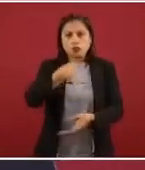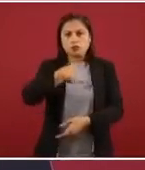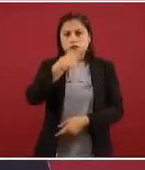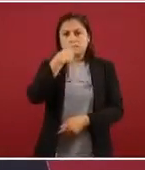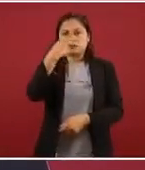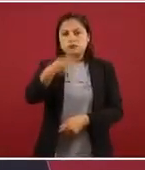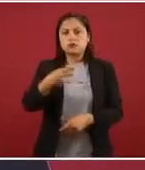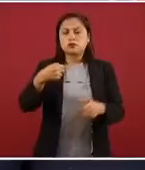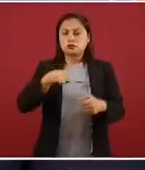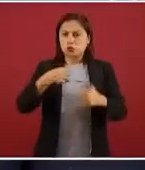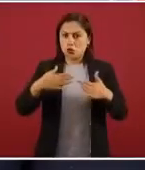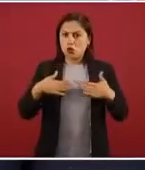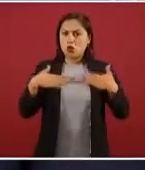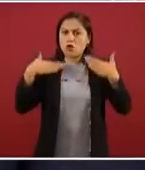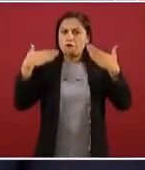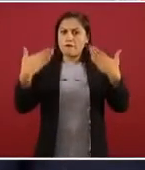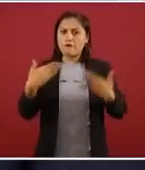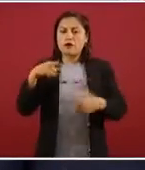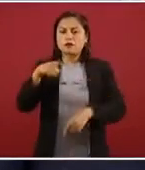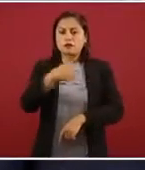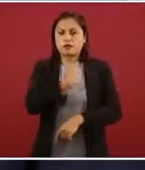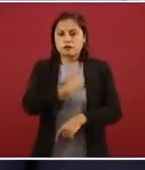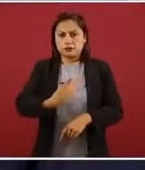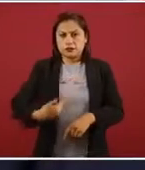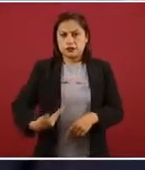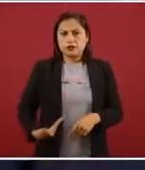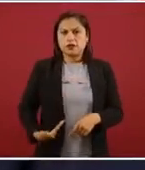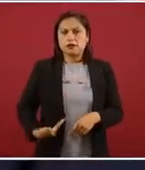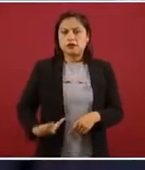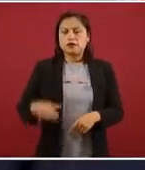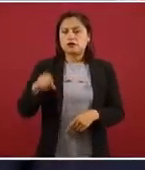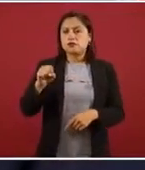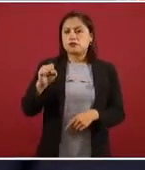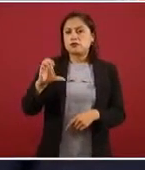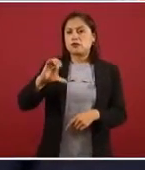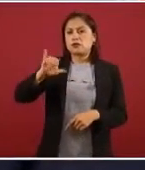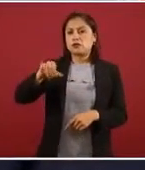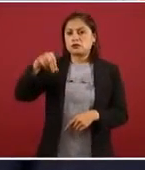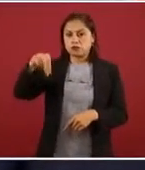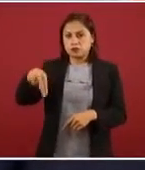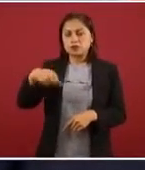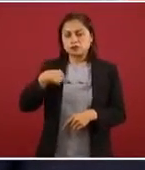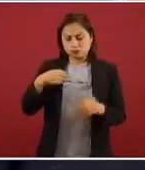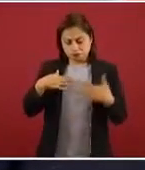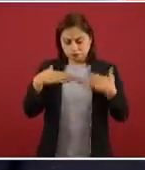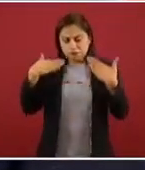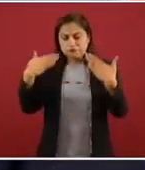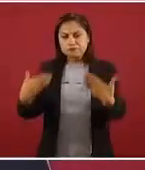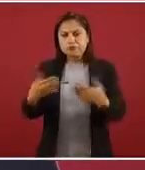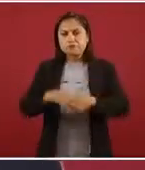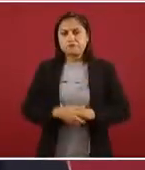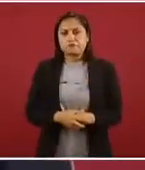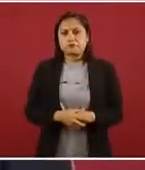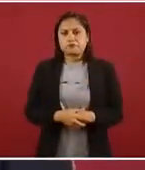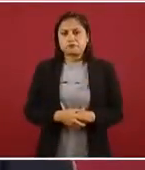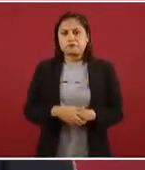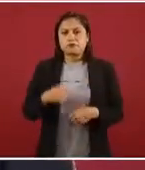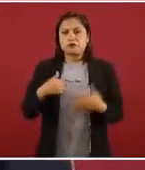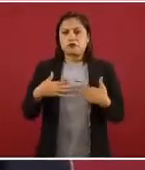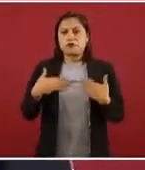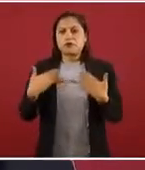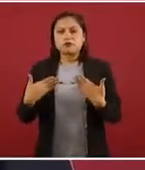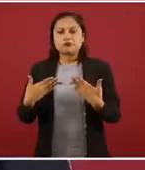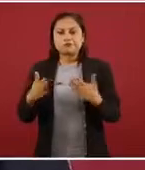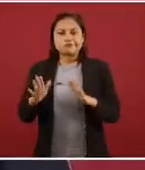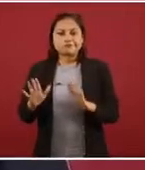al presidente de la Suprema Corte de Justicia. Si no le tuviese confianza, no lo diría,